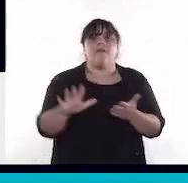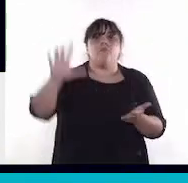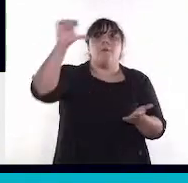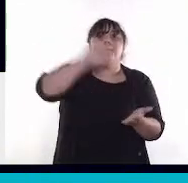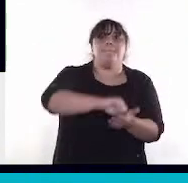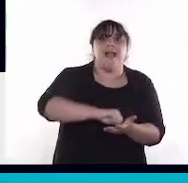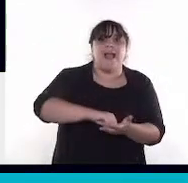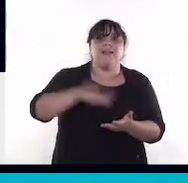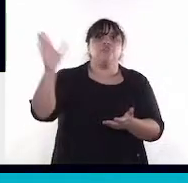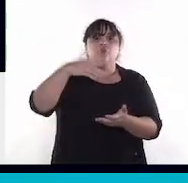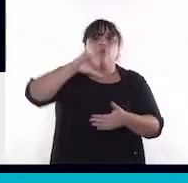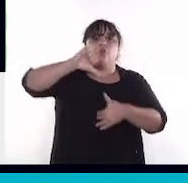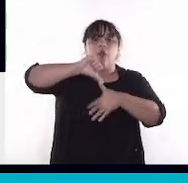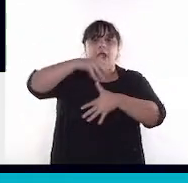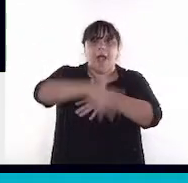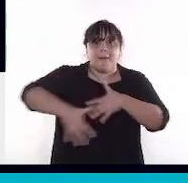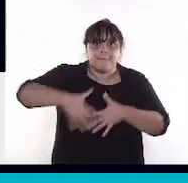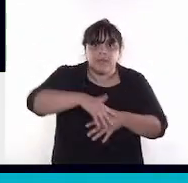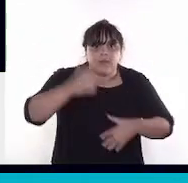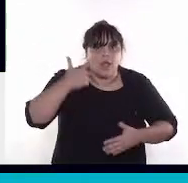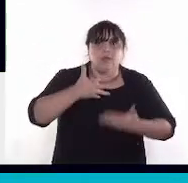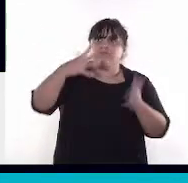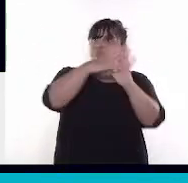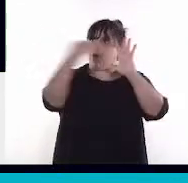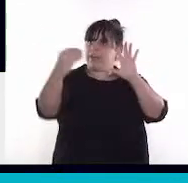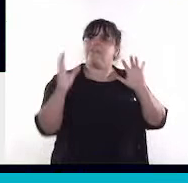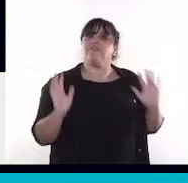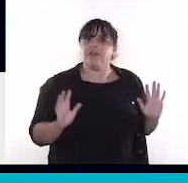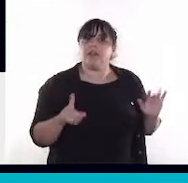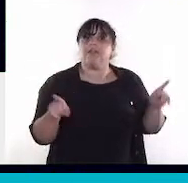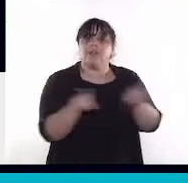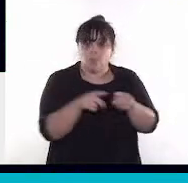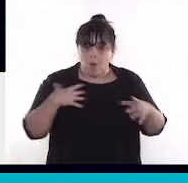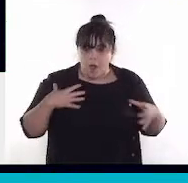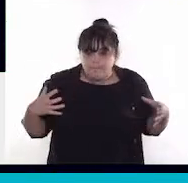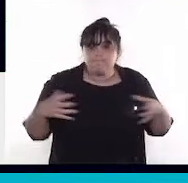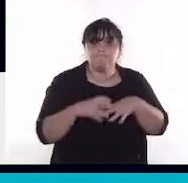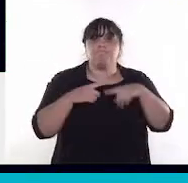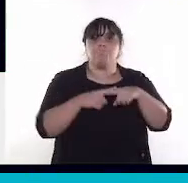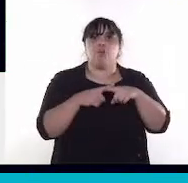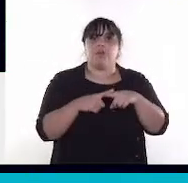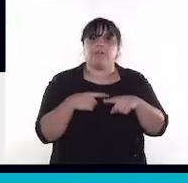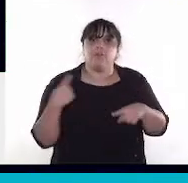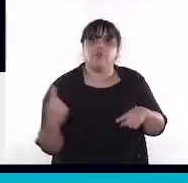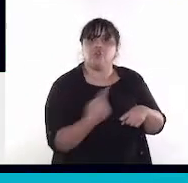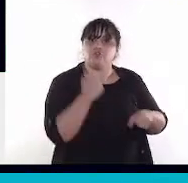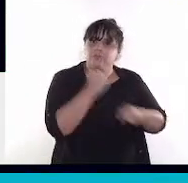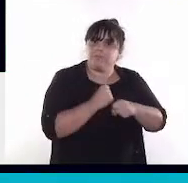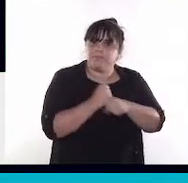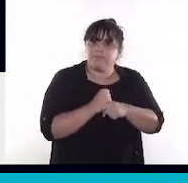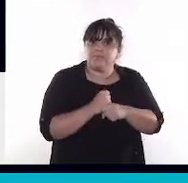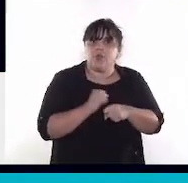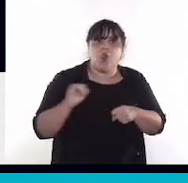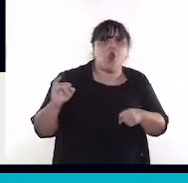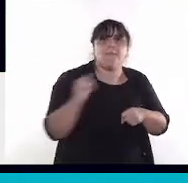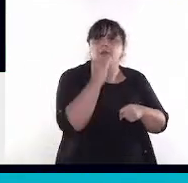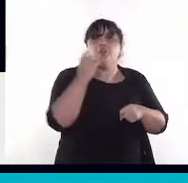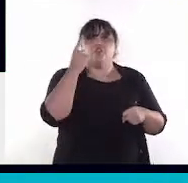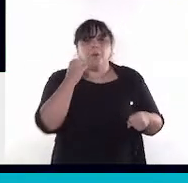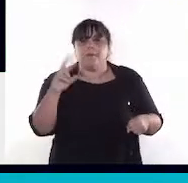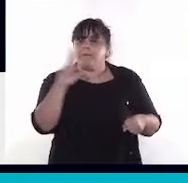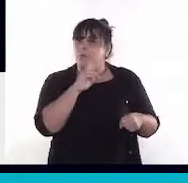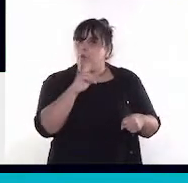América Latina, así como nuestra coalición política tiene a los mejores hombres y